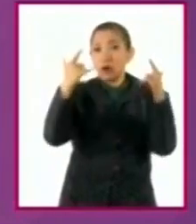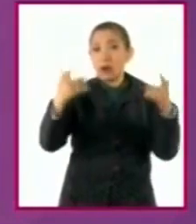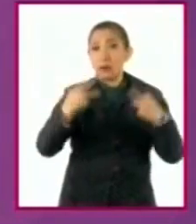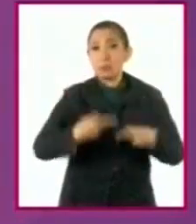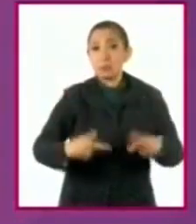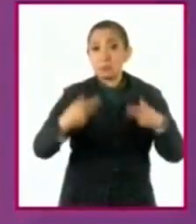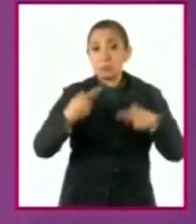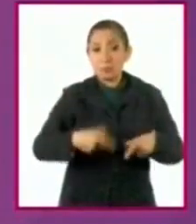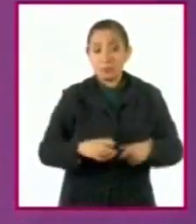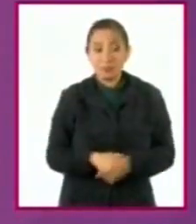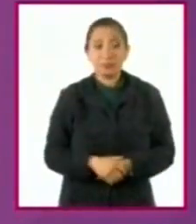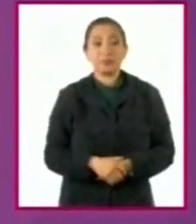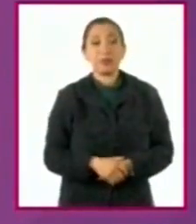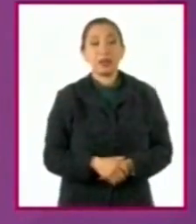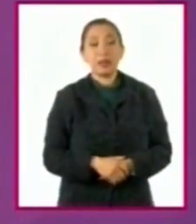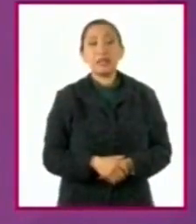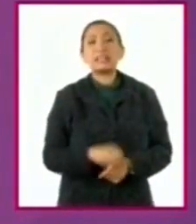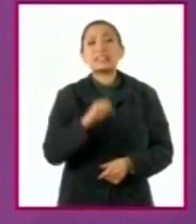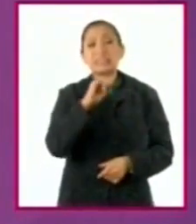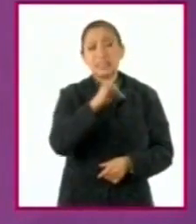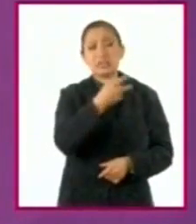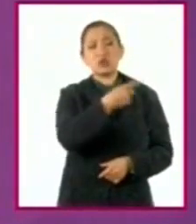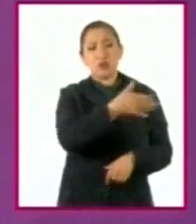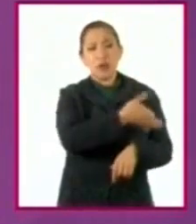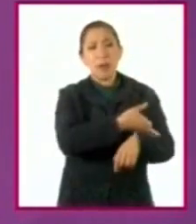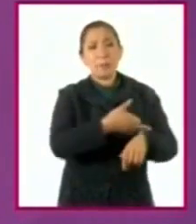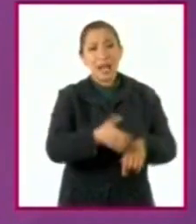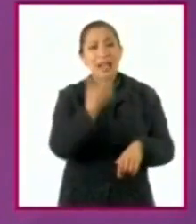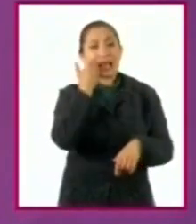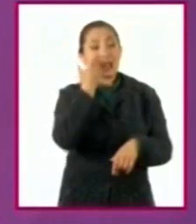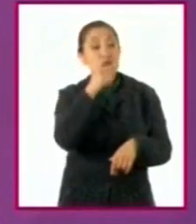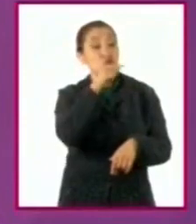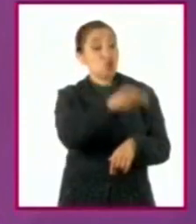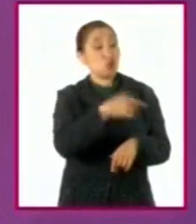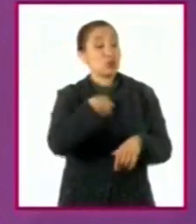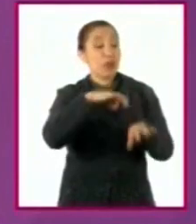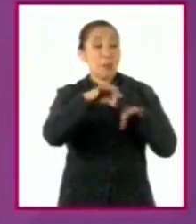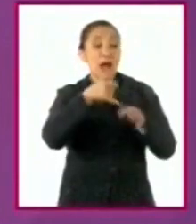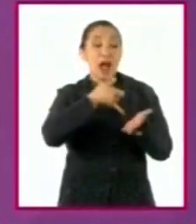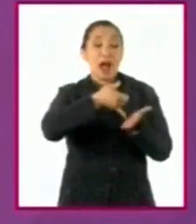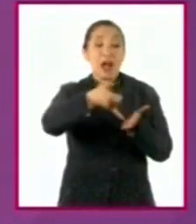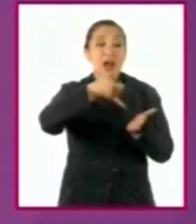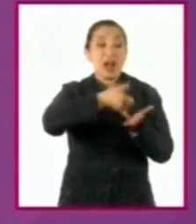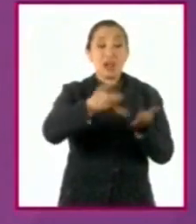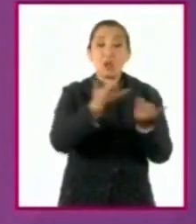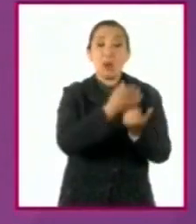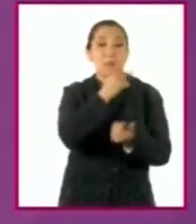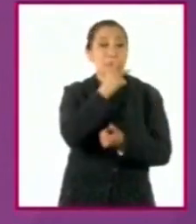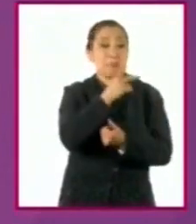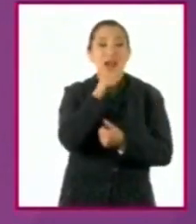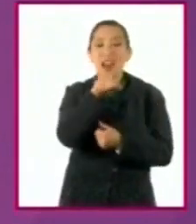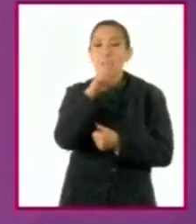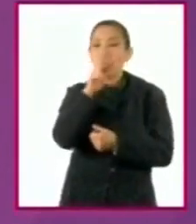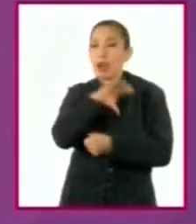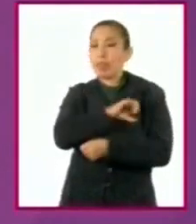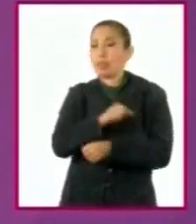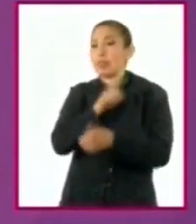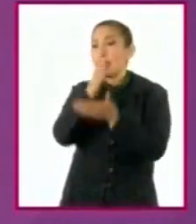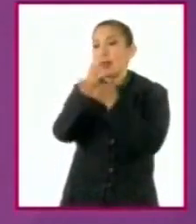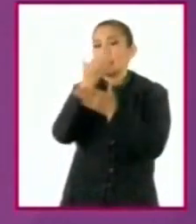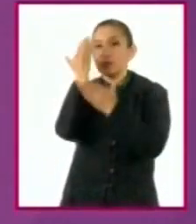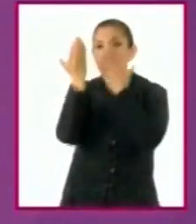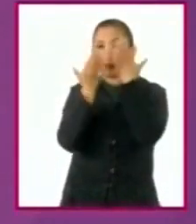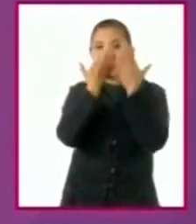humanidad. A pesar de que su familia quería que fuera granjero como su padre, él prefirió los salones de